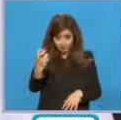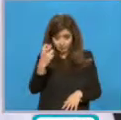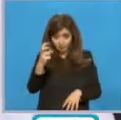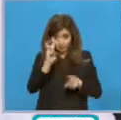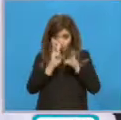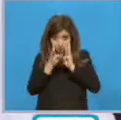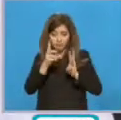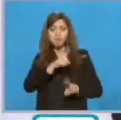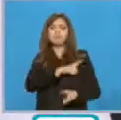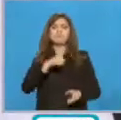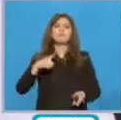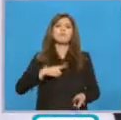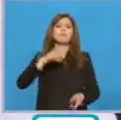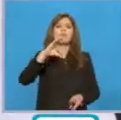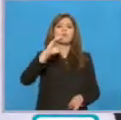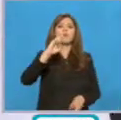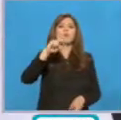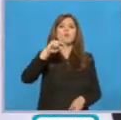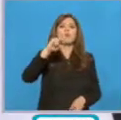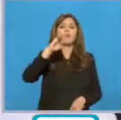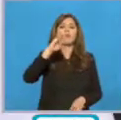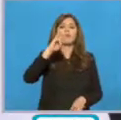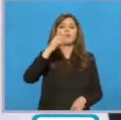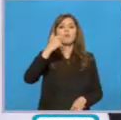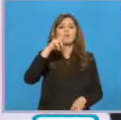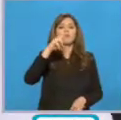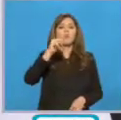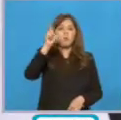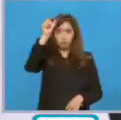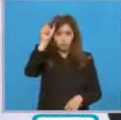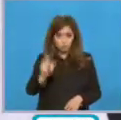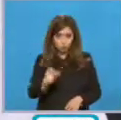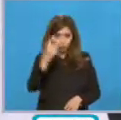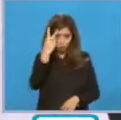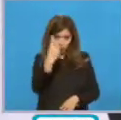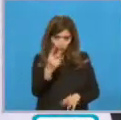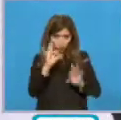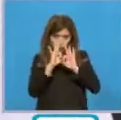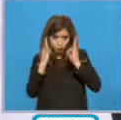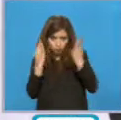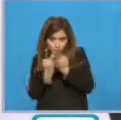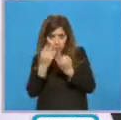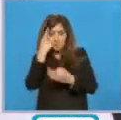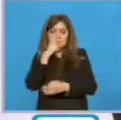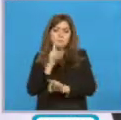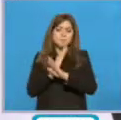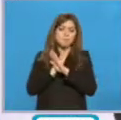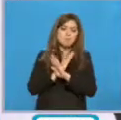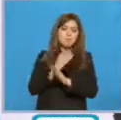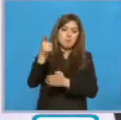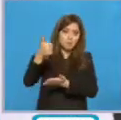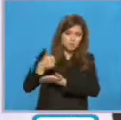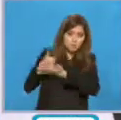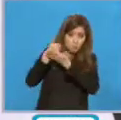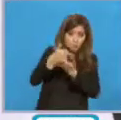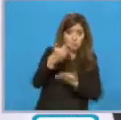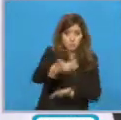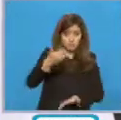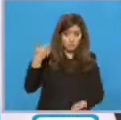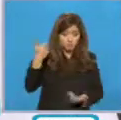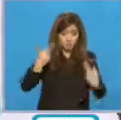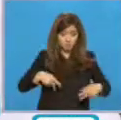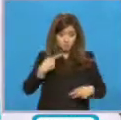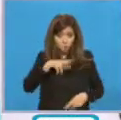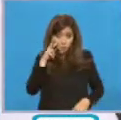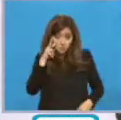y entonces ahí establecer el paso de autenticación por 2 pasos, ¿no? Entonces ese es el que te ayuda a que antes de que alguien pueda